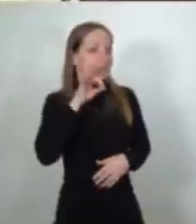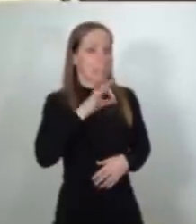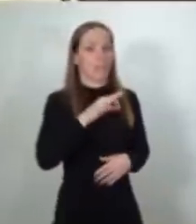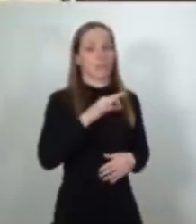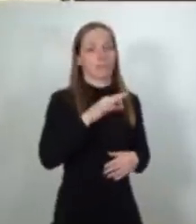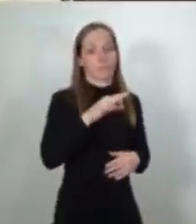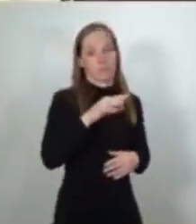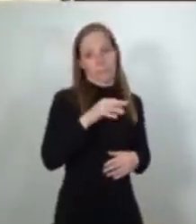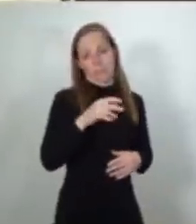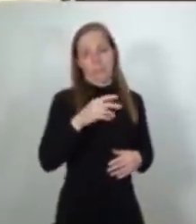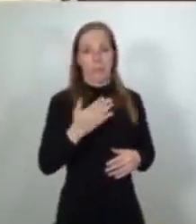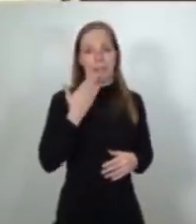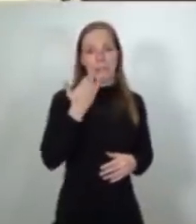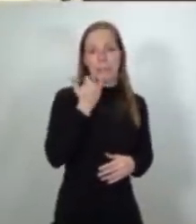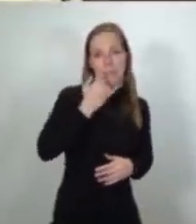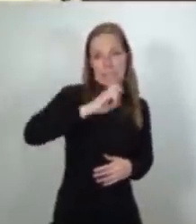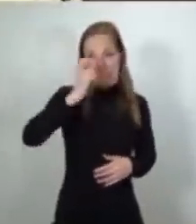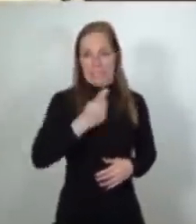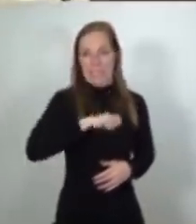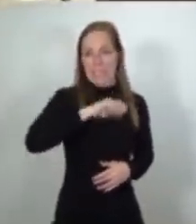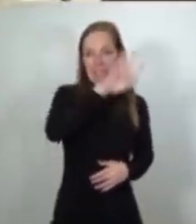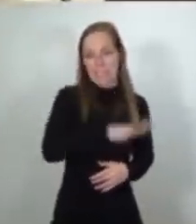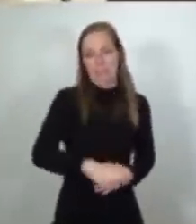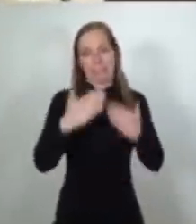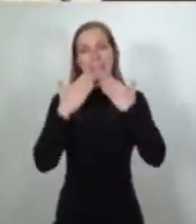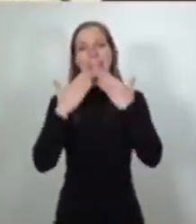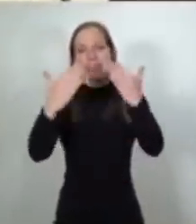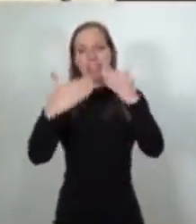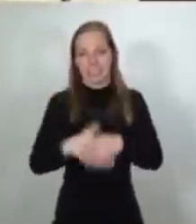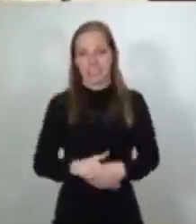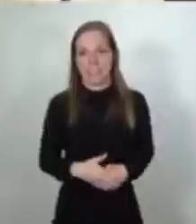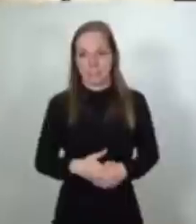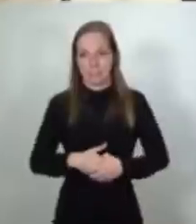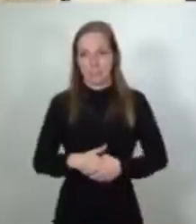gracias, esquerrik asko, muchas gracias».